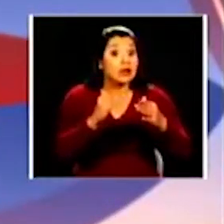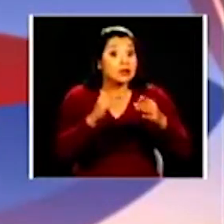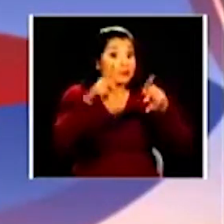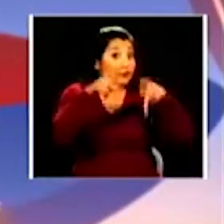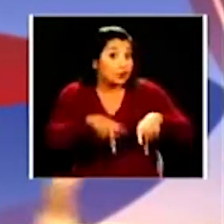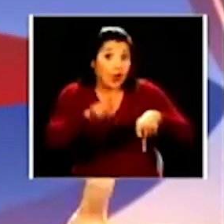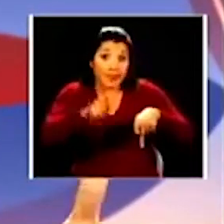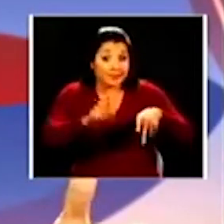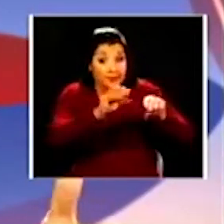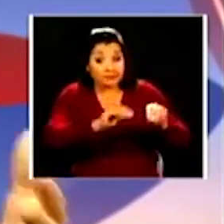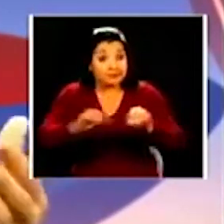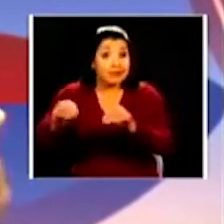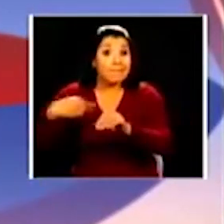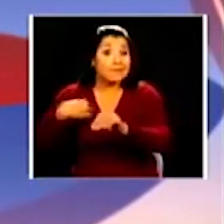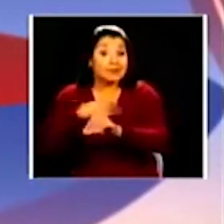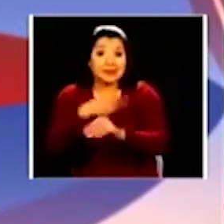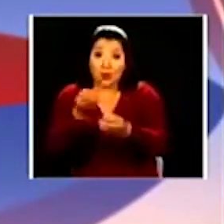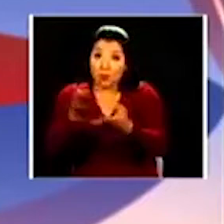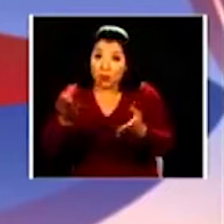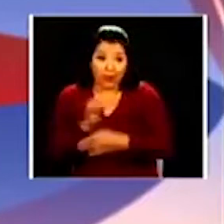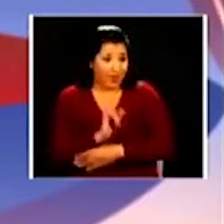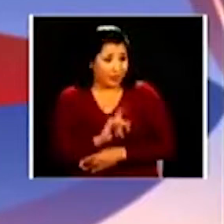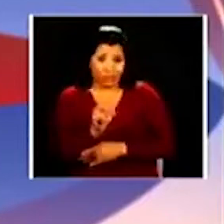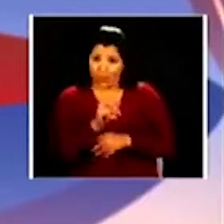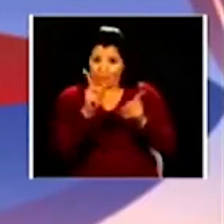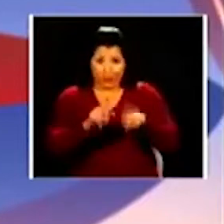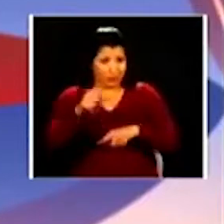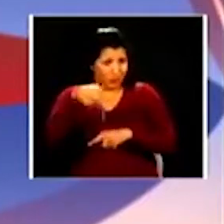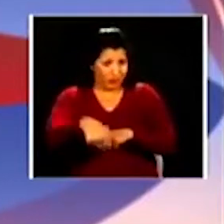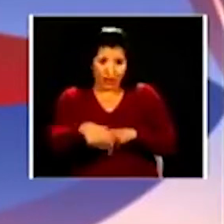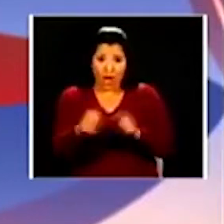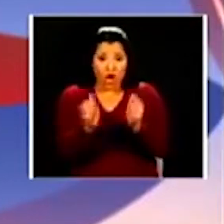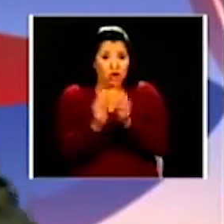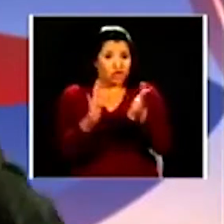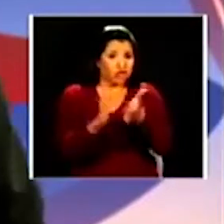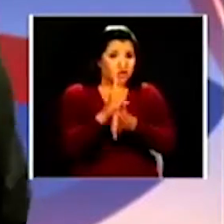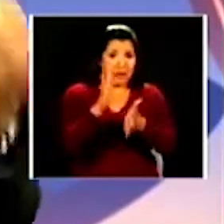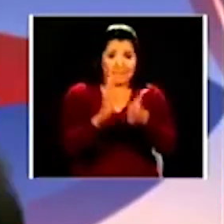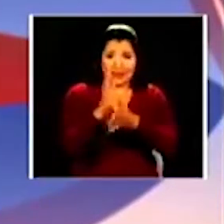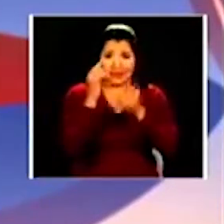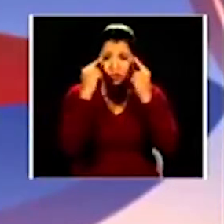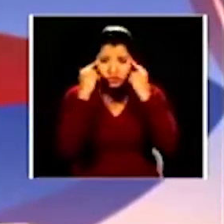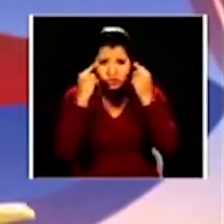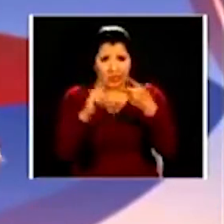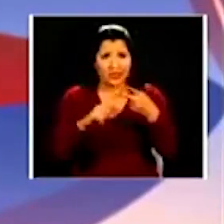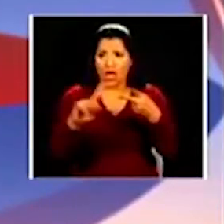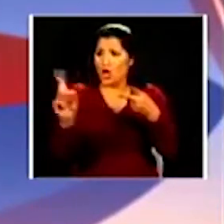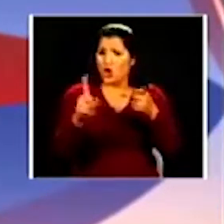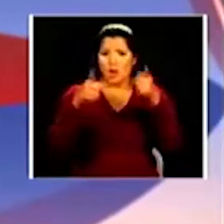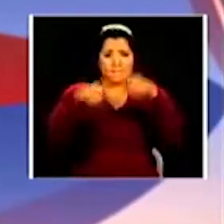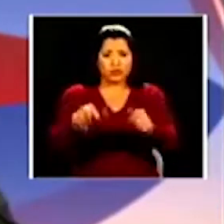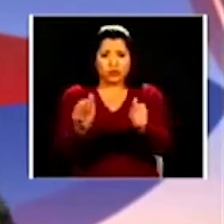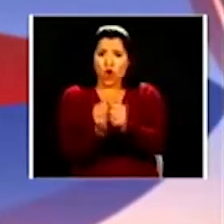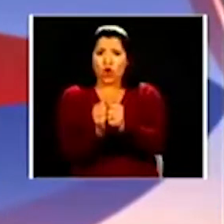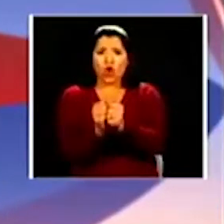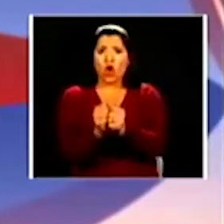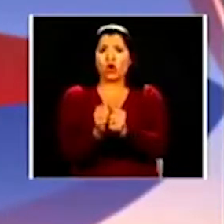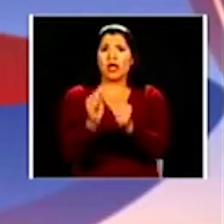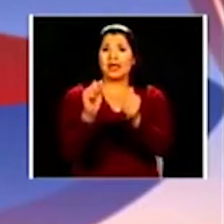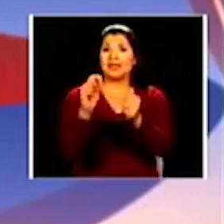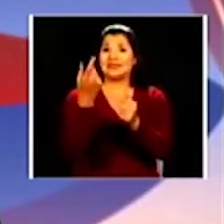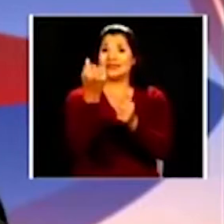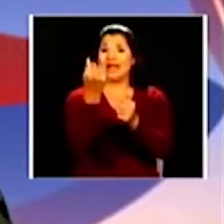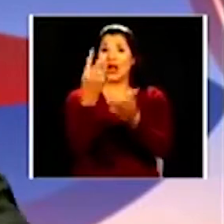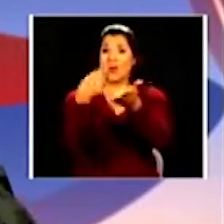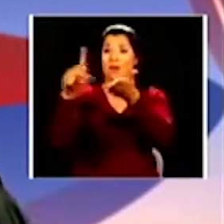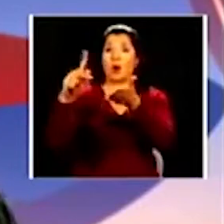Eso no ha sucedido en este gobierno, no sucedió en el cementazo, no sucedió con los casos de los sobresueldos de ministros y viceministras, que